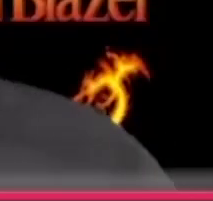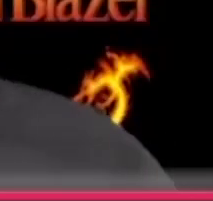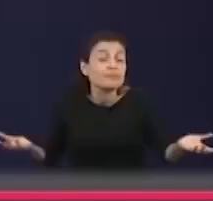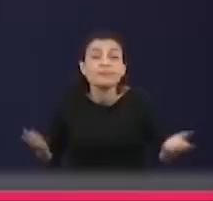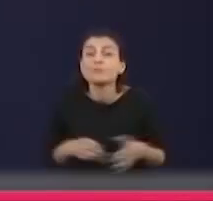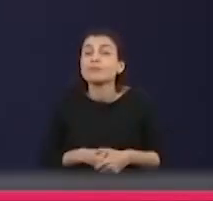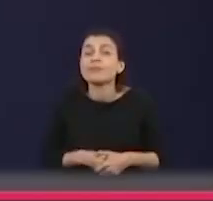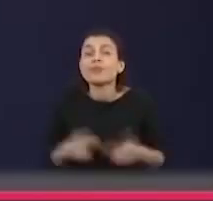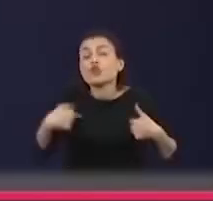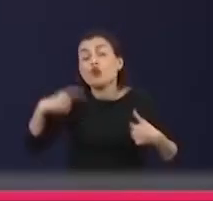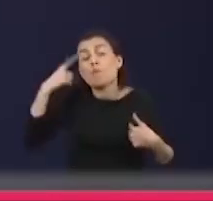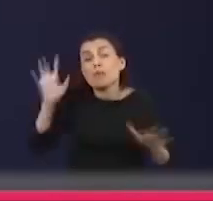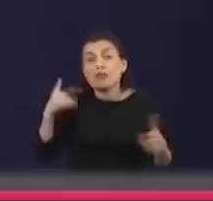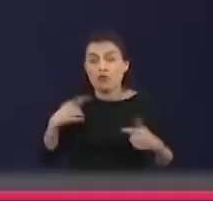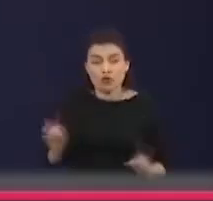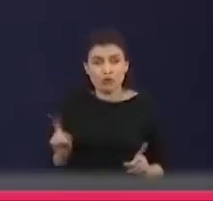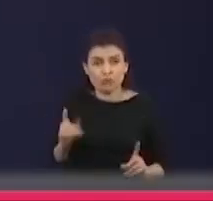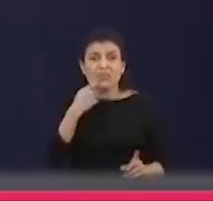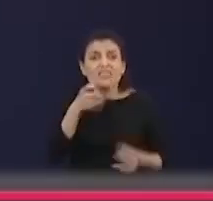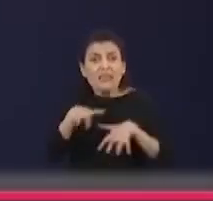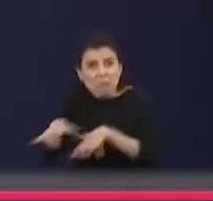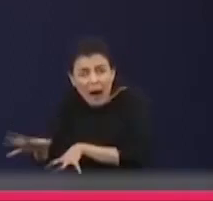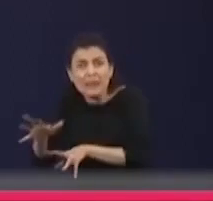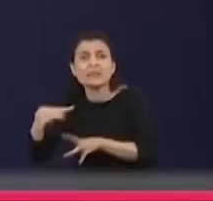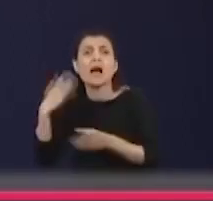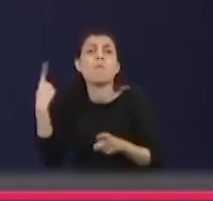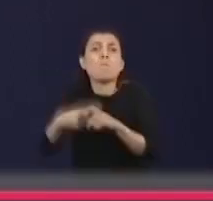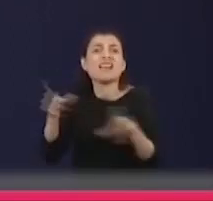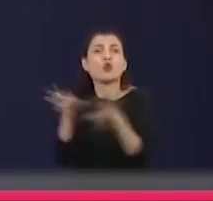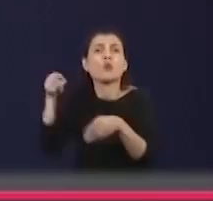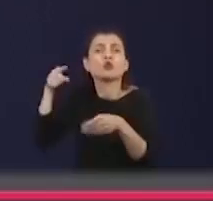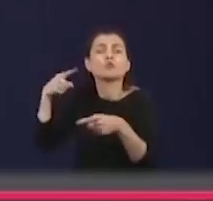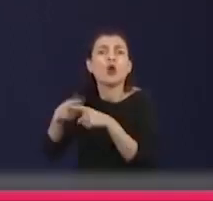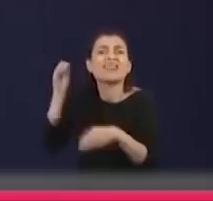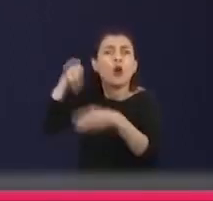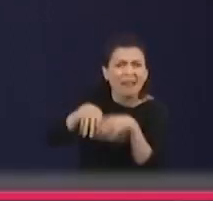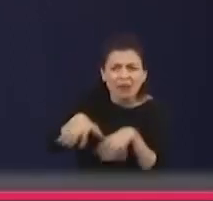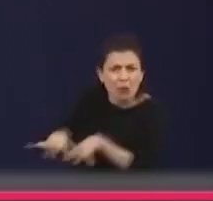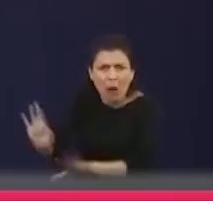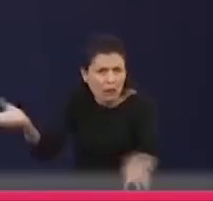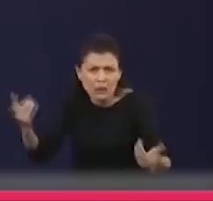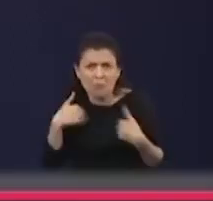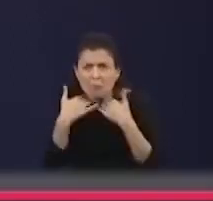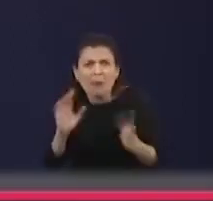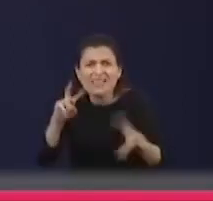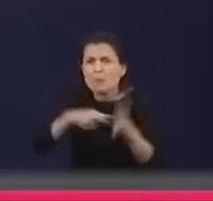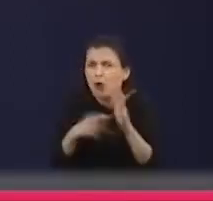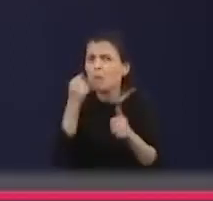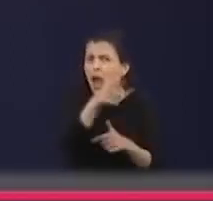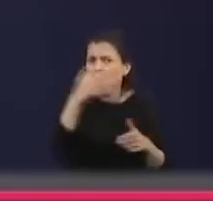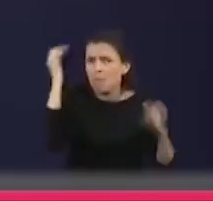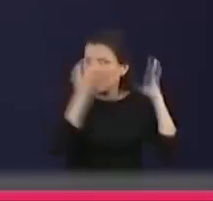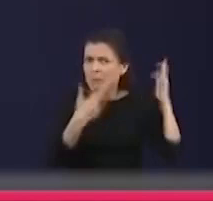les pareció? A mí me parece que no le quita, todo lo contrario. Creo que le da legitimidad al presidente, como le ha